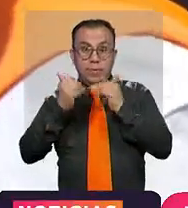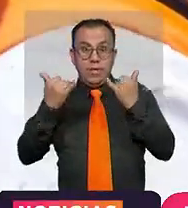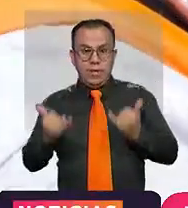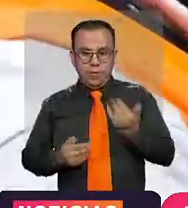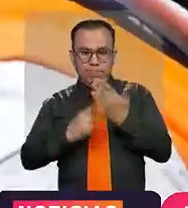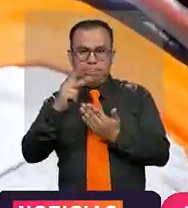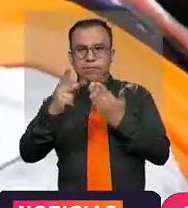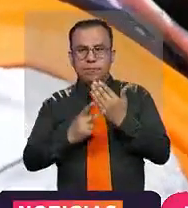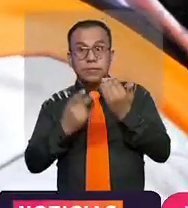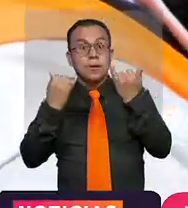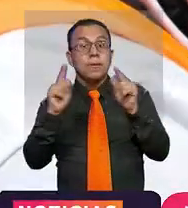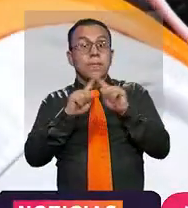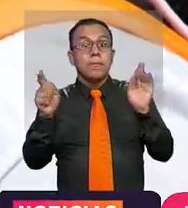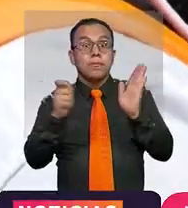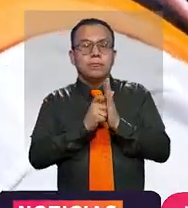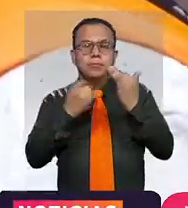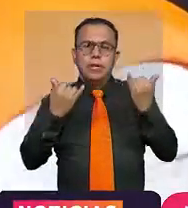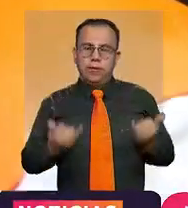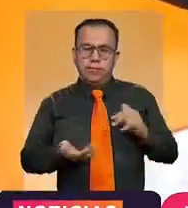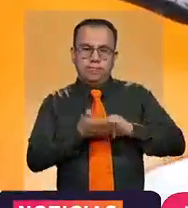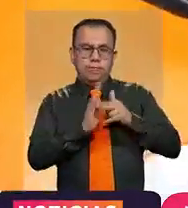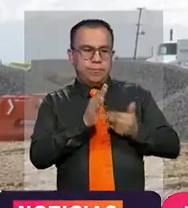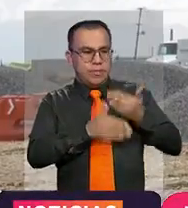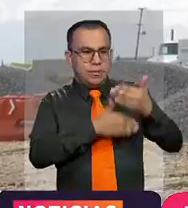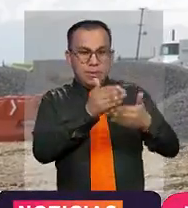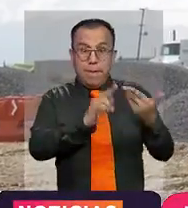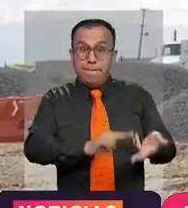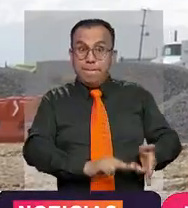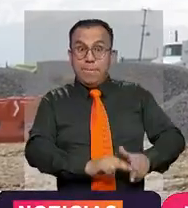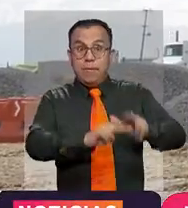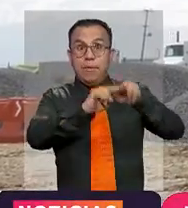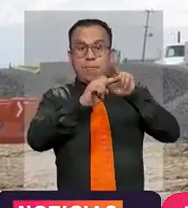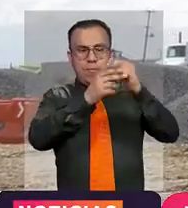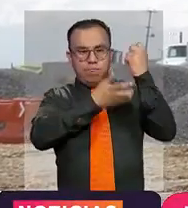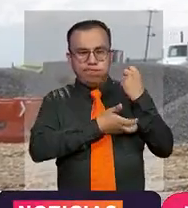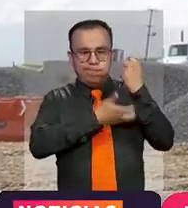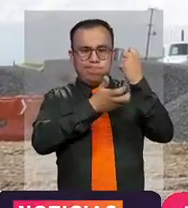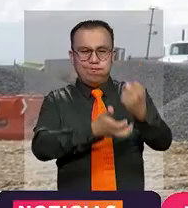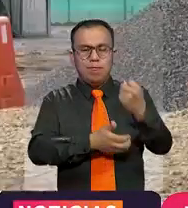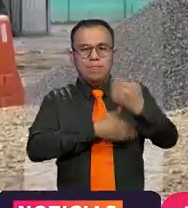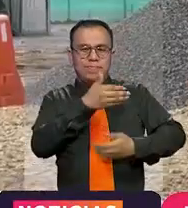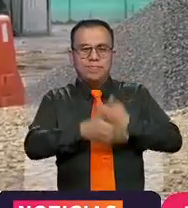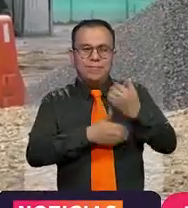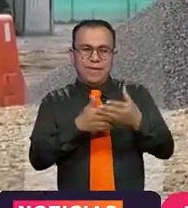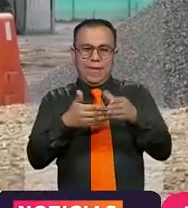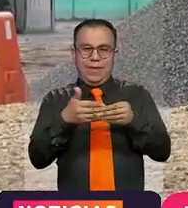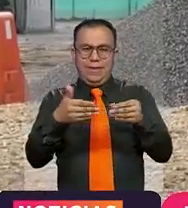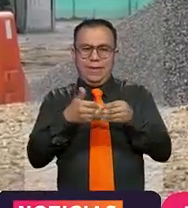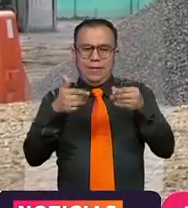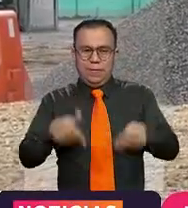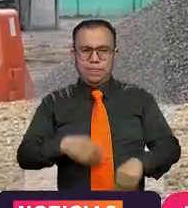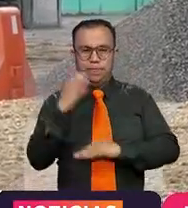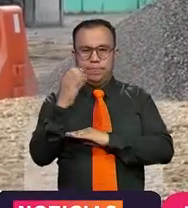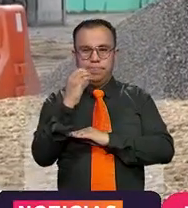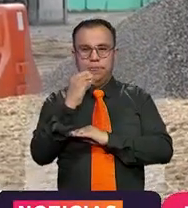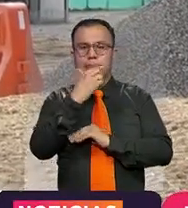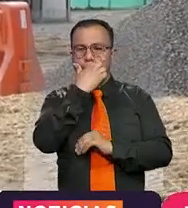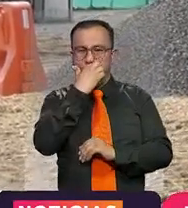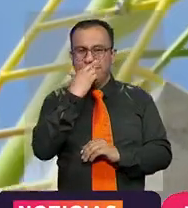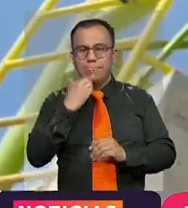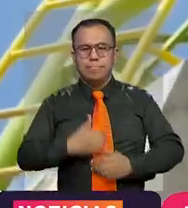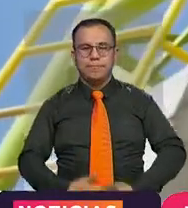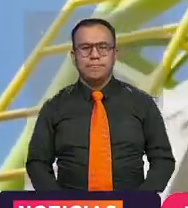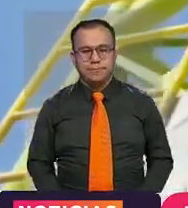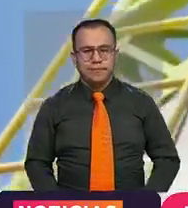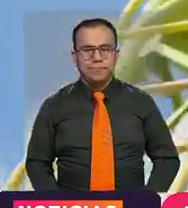tenido el proyecto. Sin embargo, no descartó aumentos en los costos con base en la oscilación del dólar en el país.